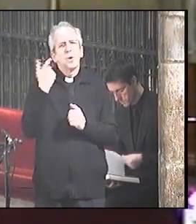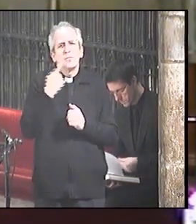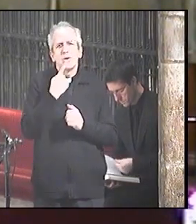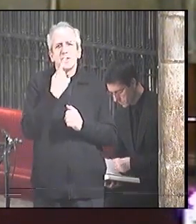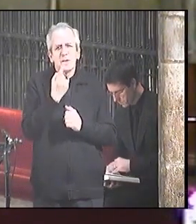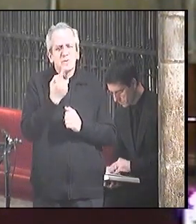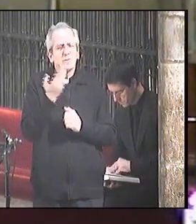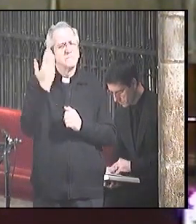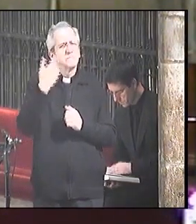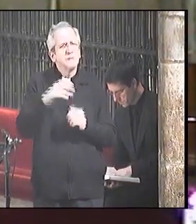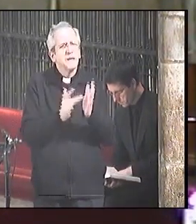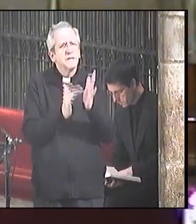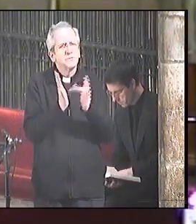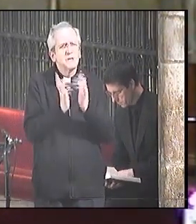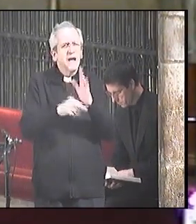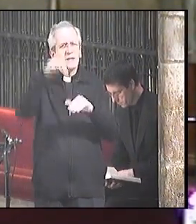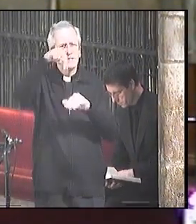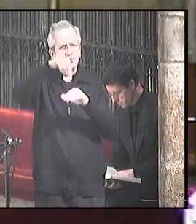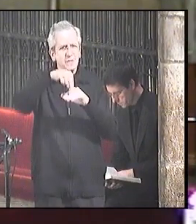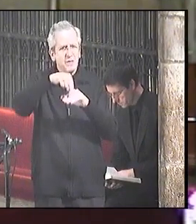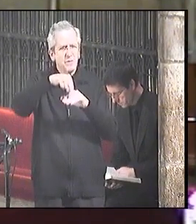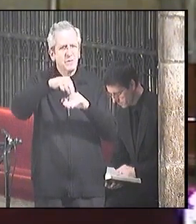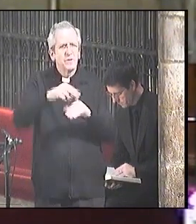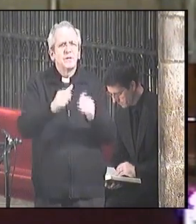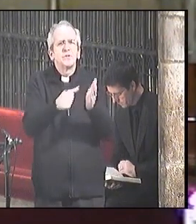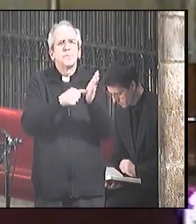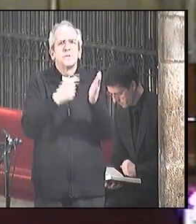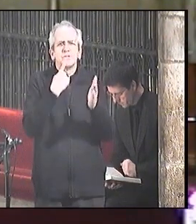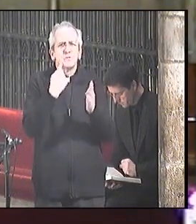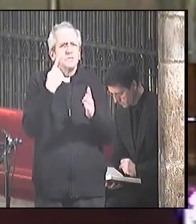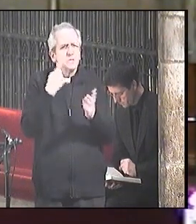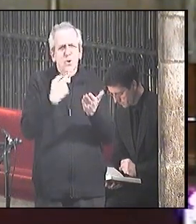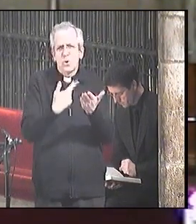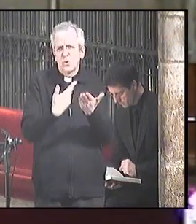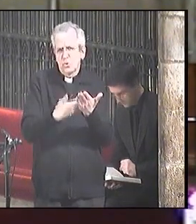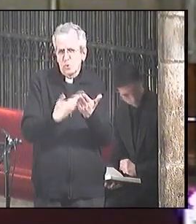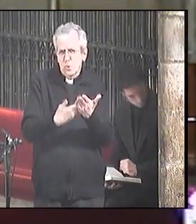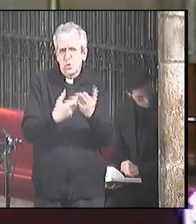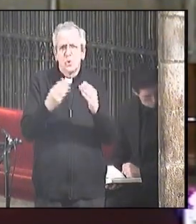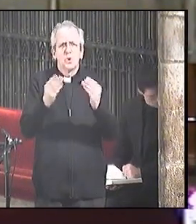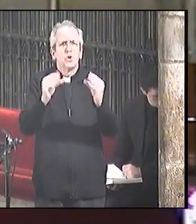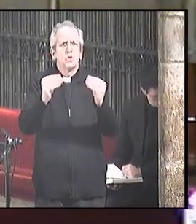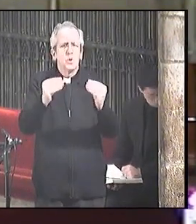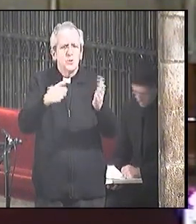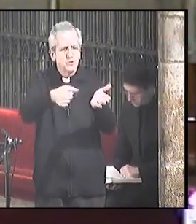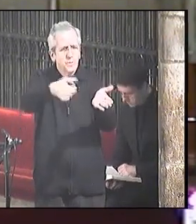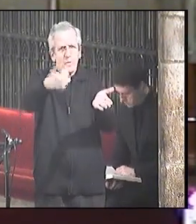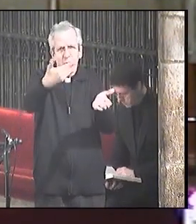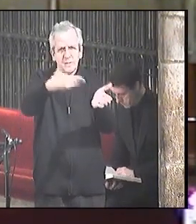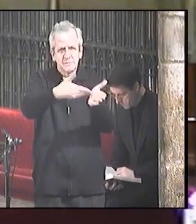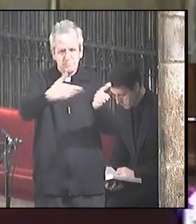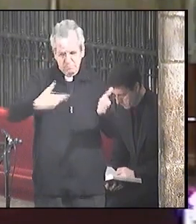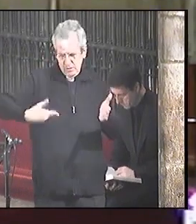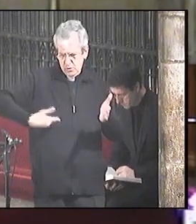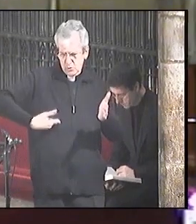ha resucitado Jesús, dice, si yo no lo toco y no lo veo, si no pongo mis manos en las llagas, no